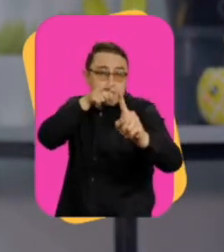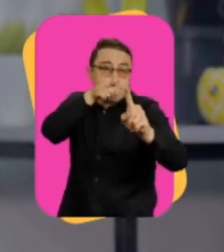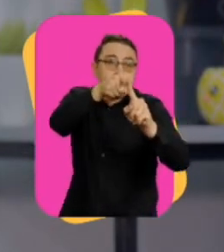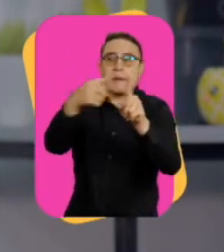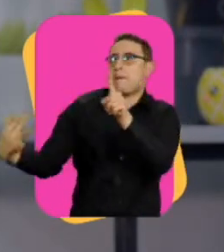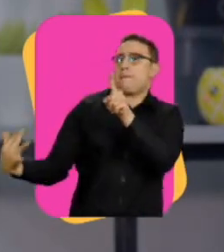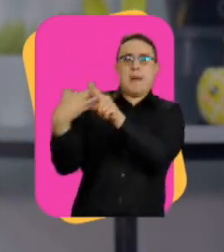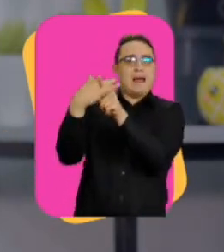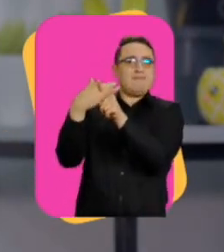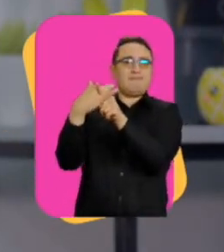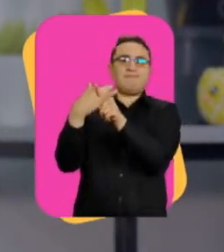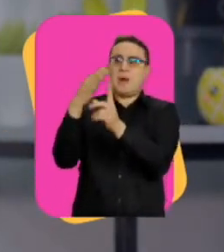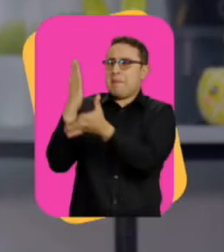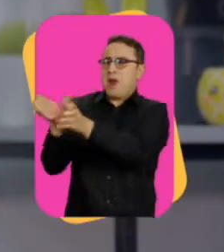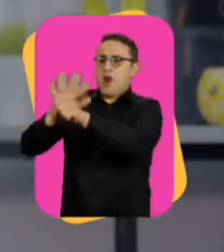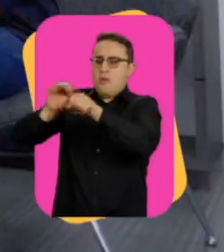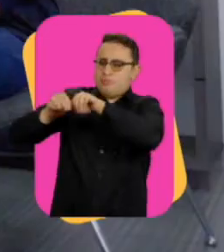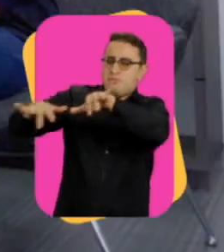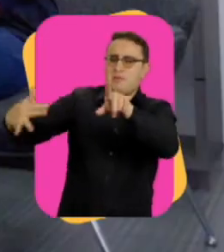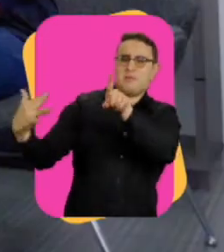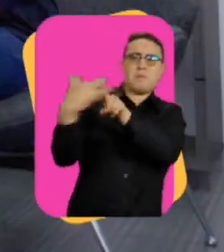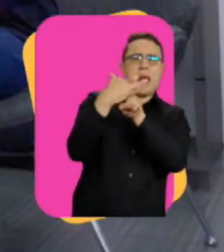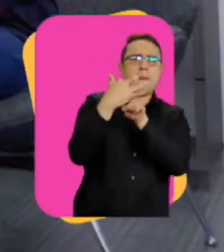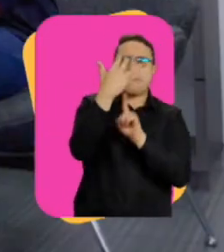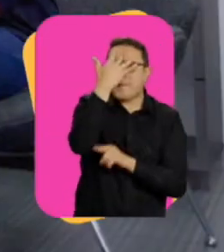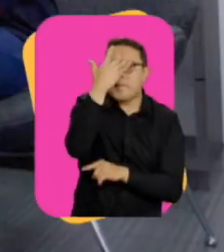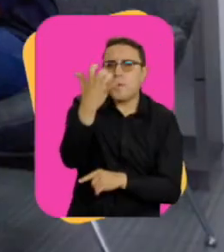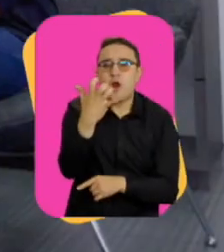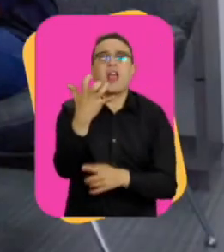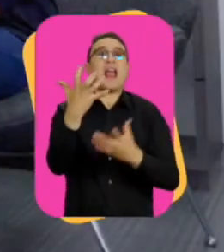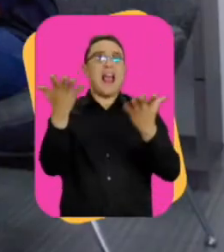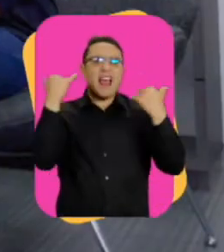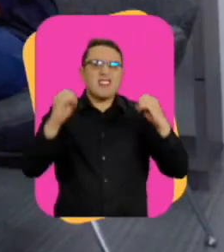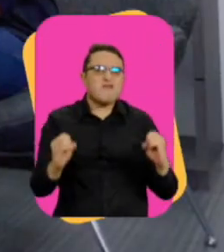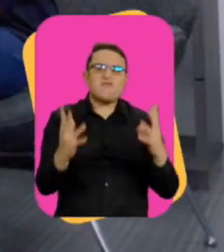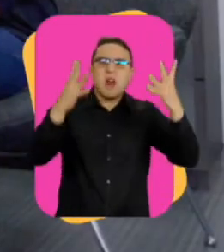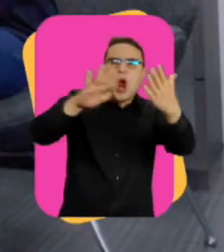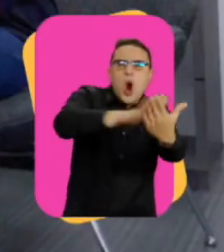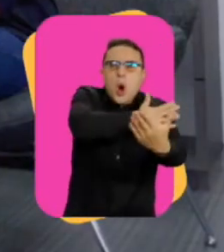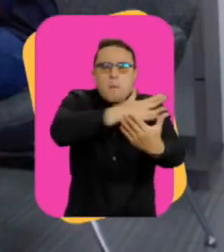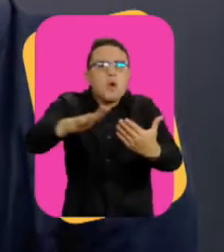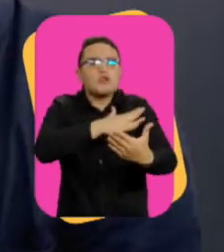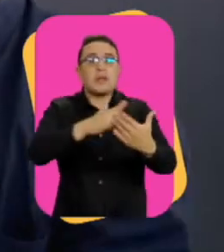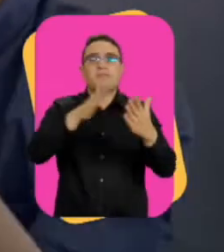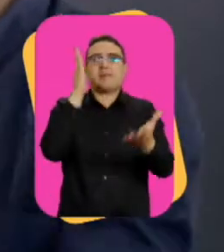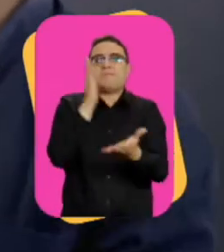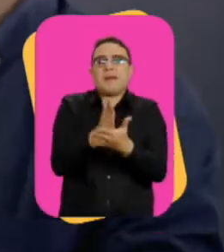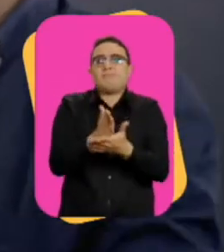muchas de ellas responden a eventos, a agendas que fueron cancelados en su momento pues debido a la pandemia.